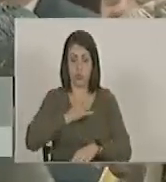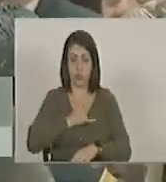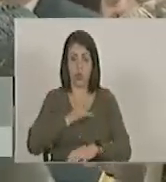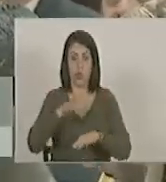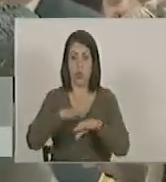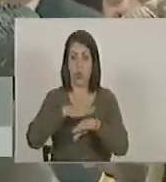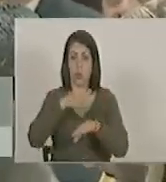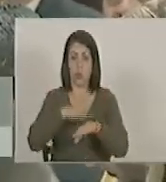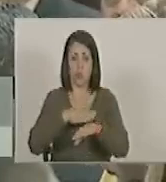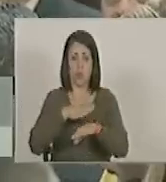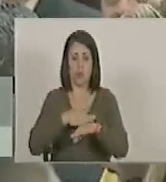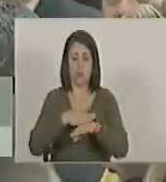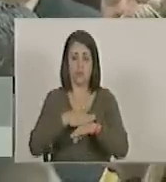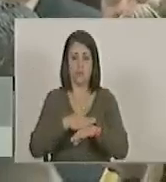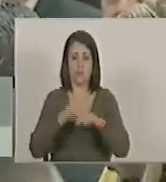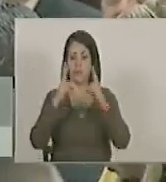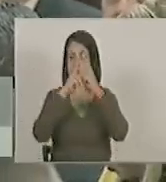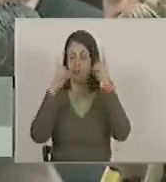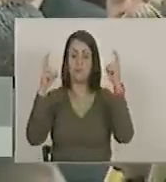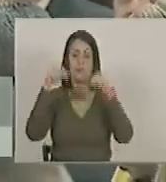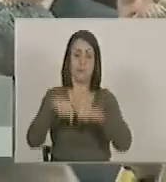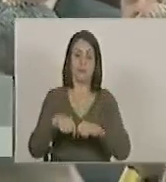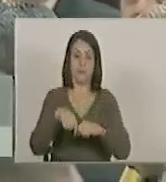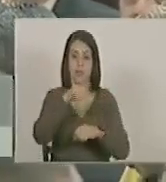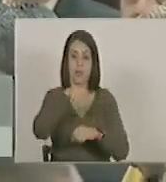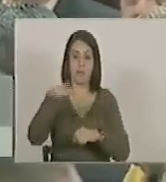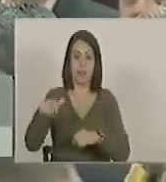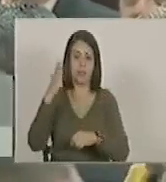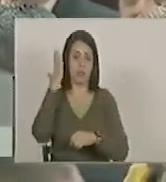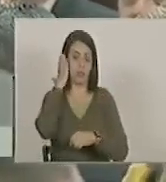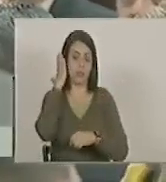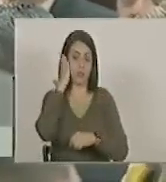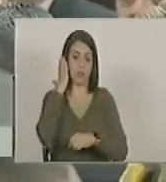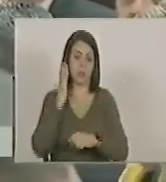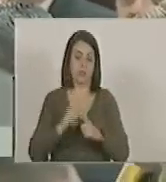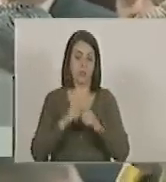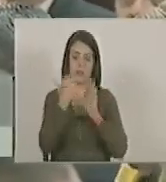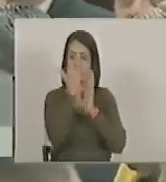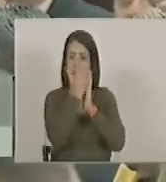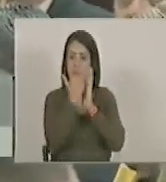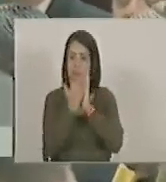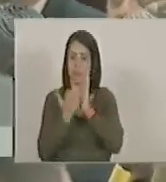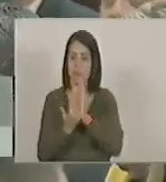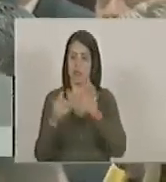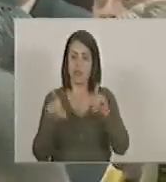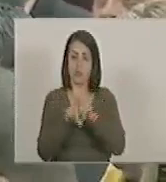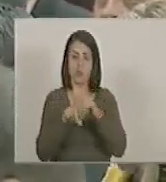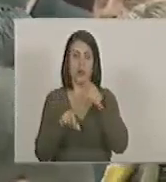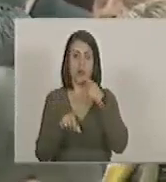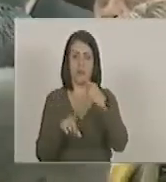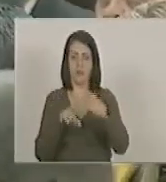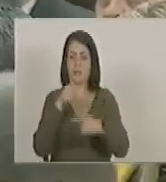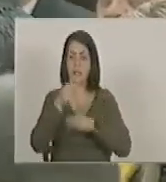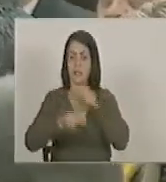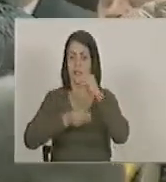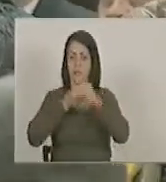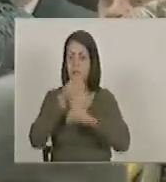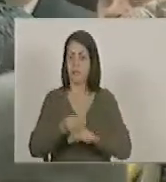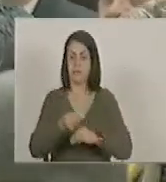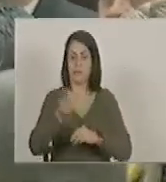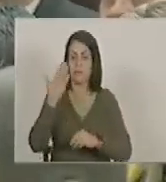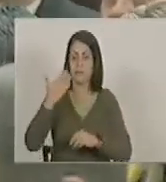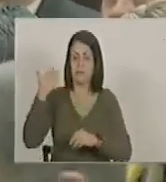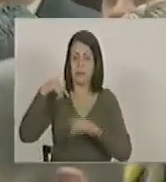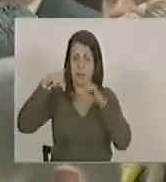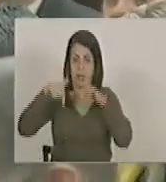el jueves el tema fue poner a las personas sordas en la agenda, tal cual lo venimos haciendo